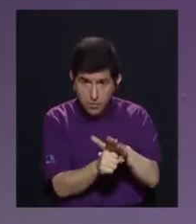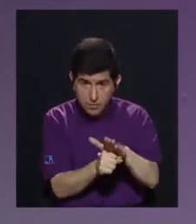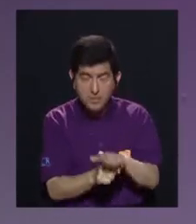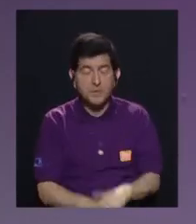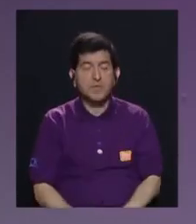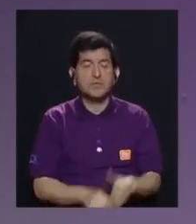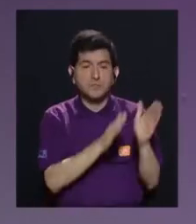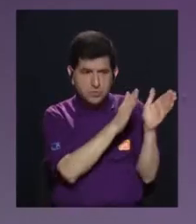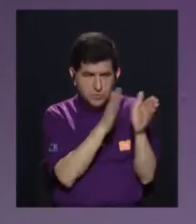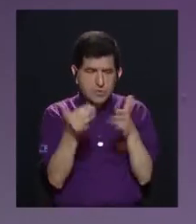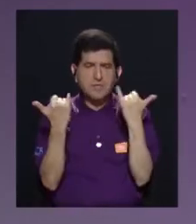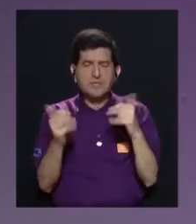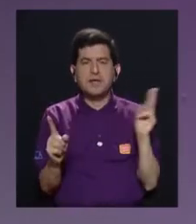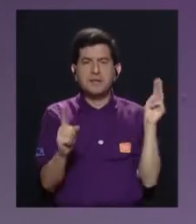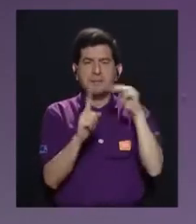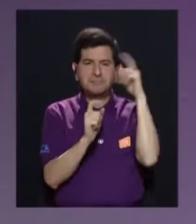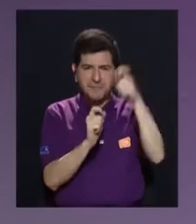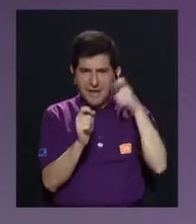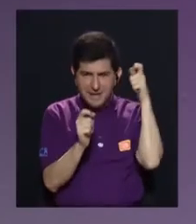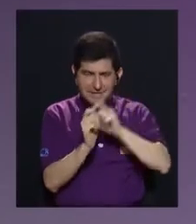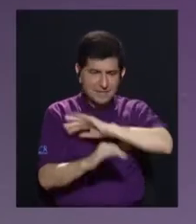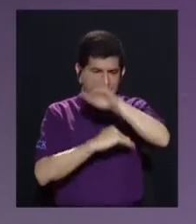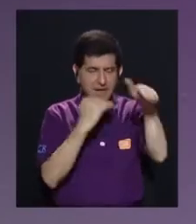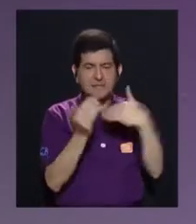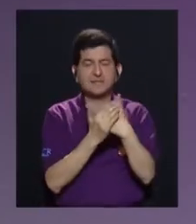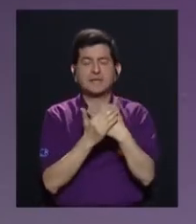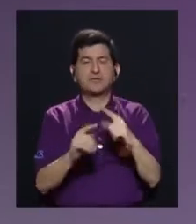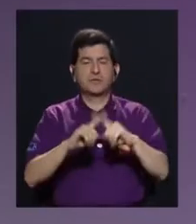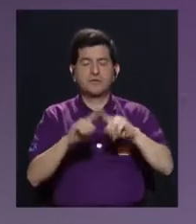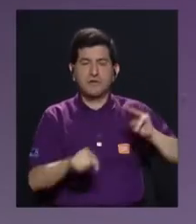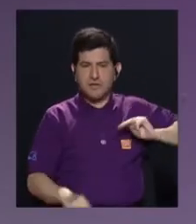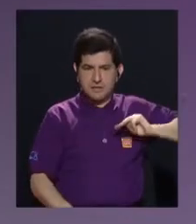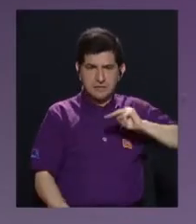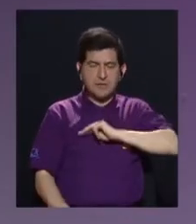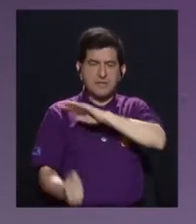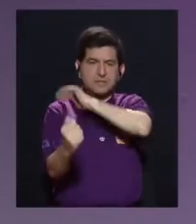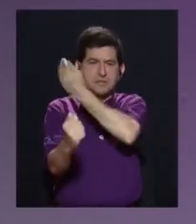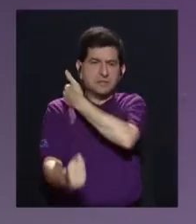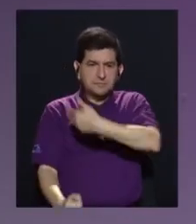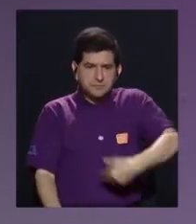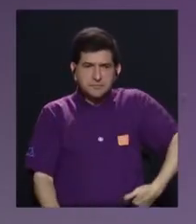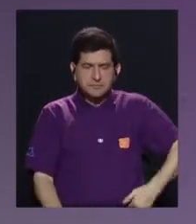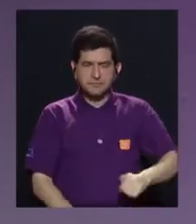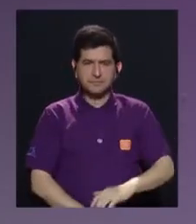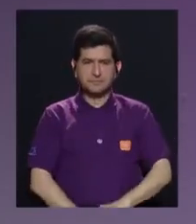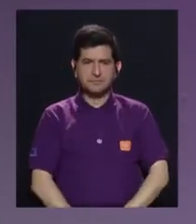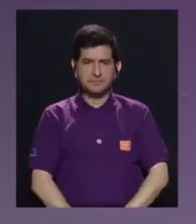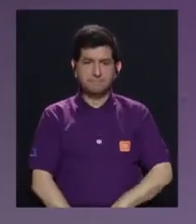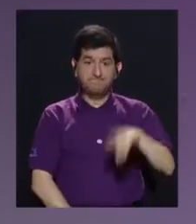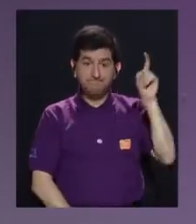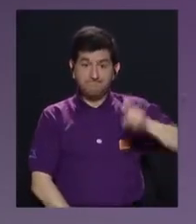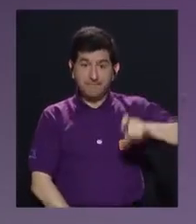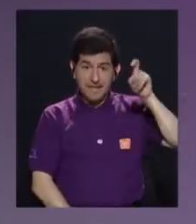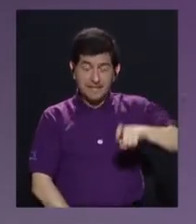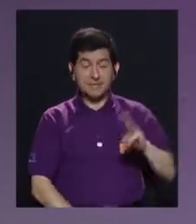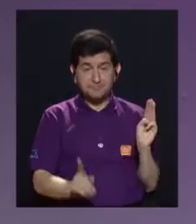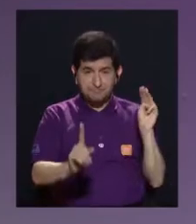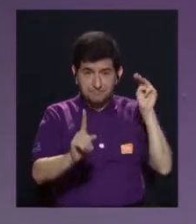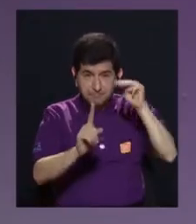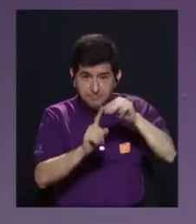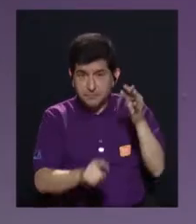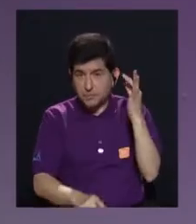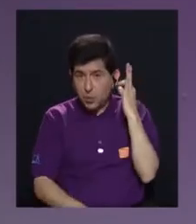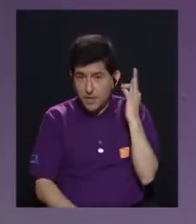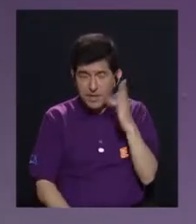planificación ya metas específicas en todas las carteras del poder ejecutivo necesitamos metas para las